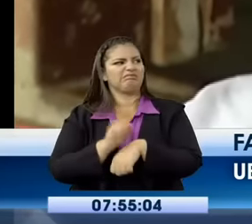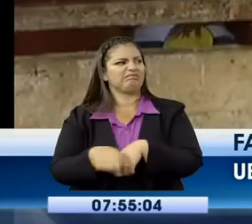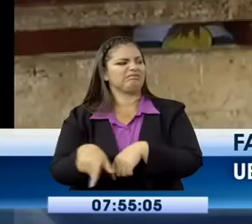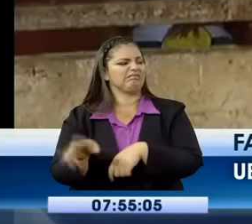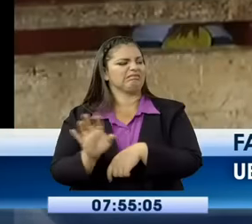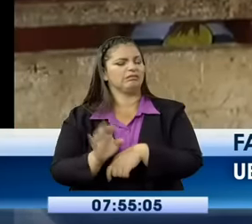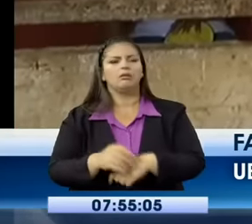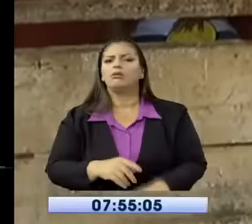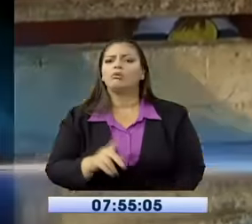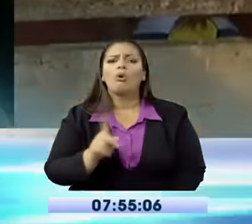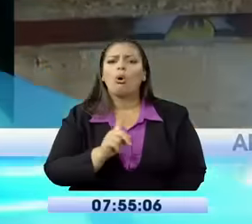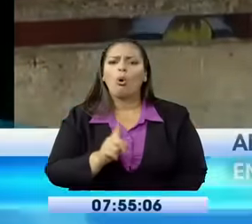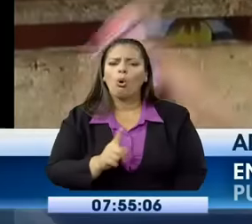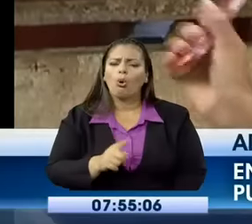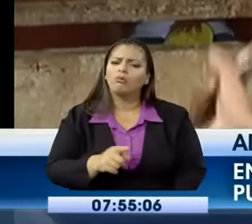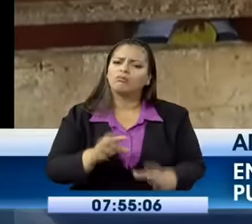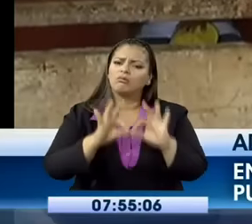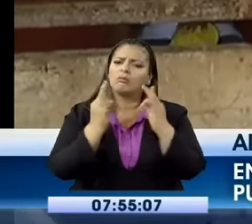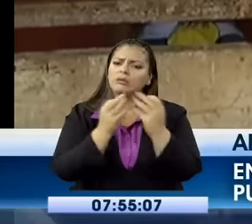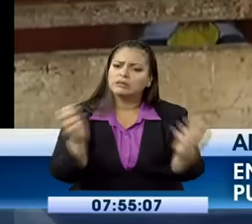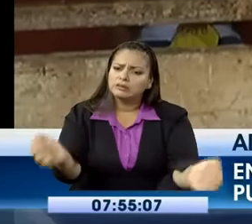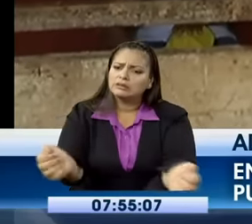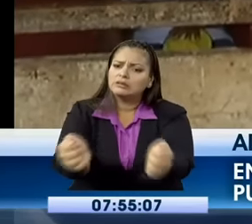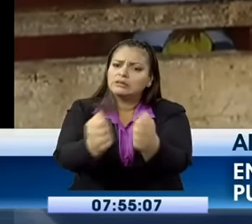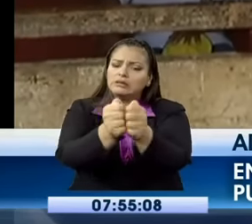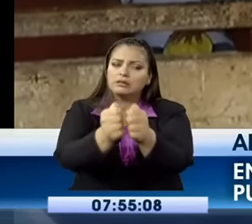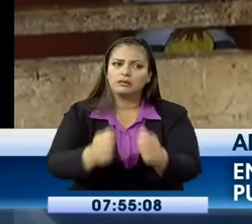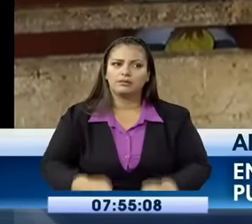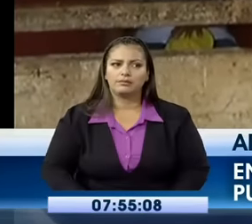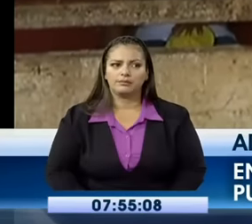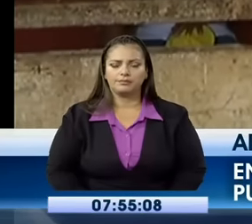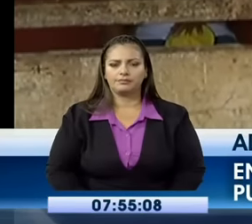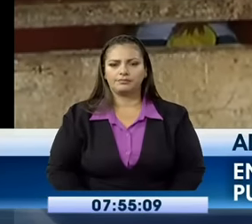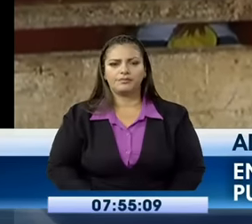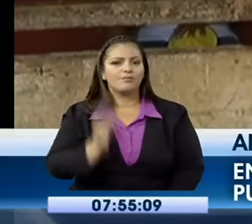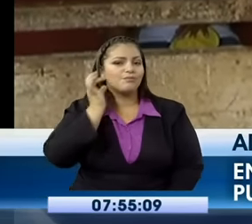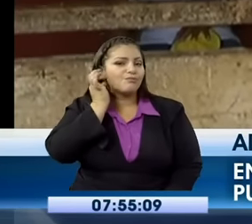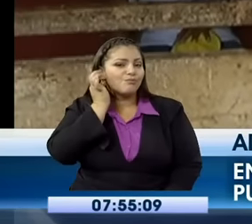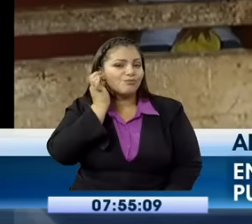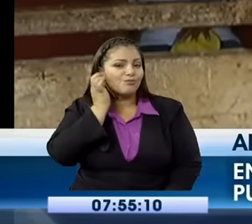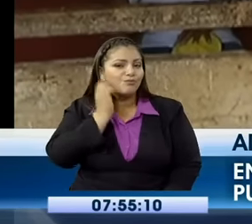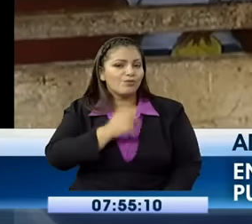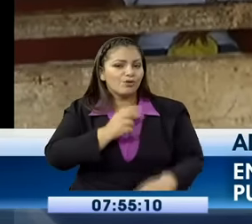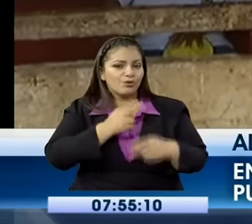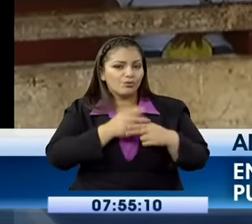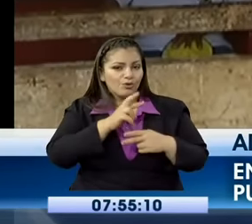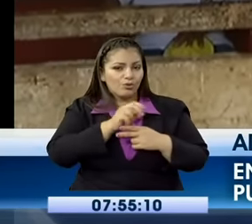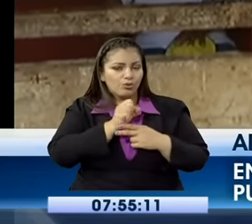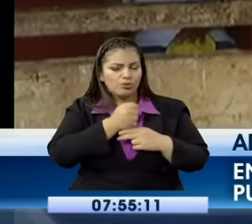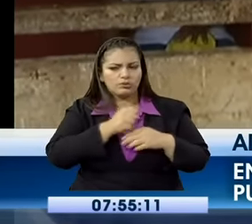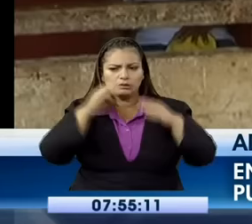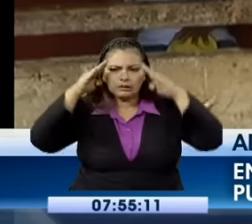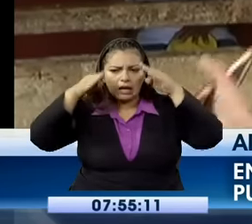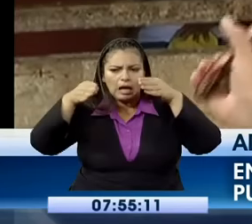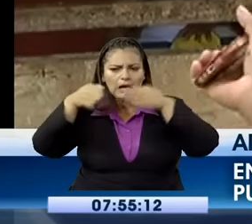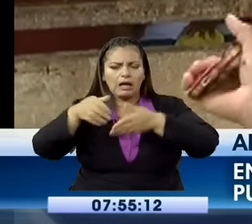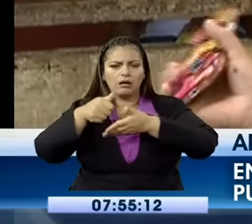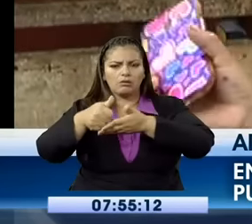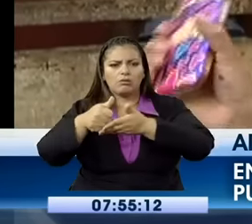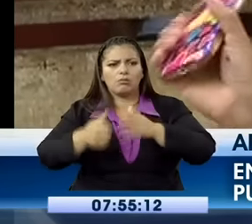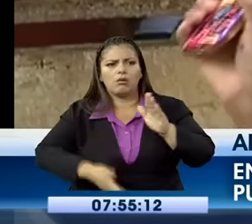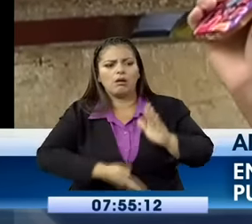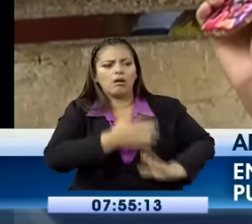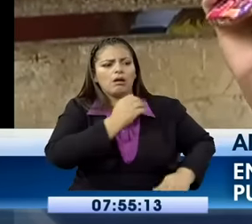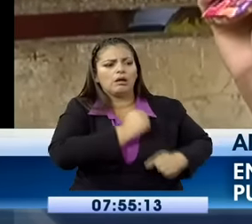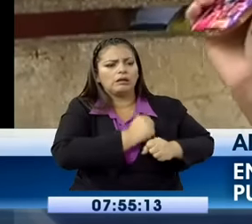ella ha dejado de trabajar por estar pendiente de él pero igual usted sabe que ella necesita también IL porque tiene también un niño aquí que